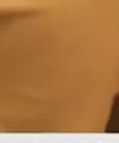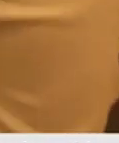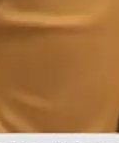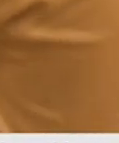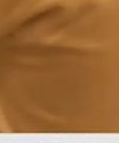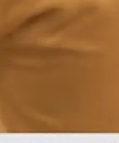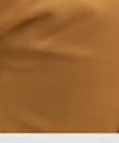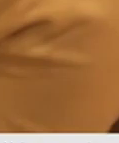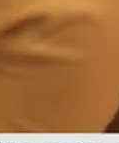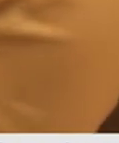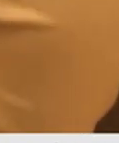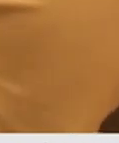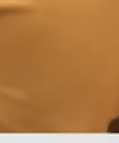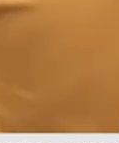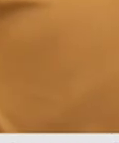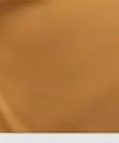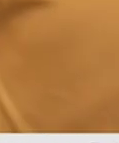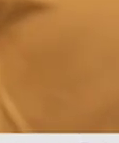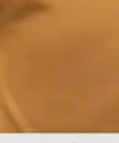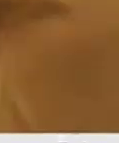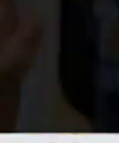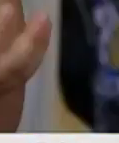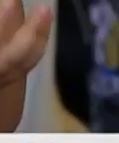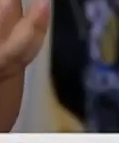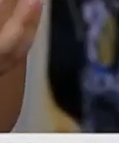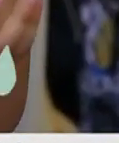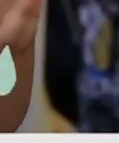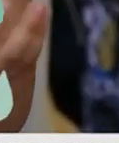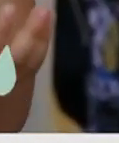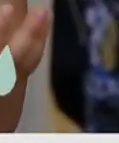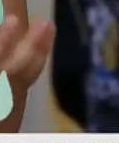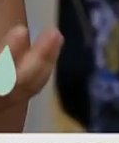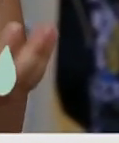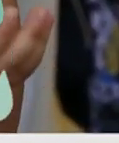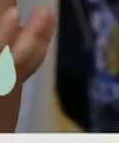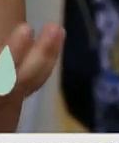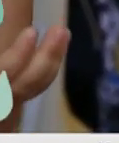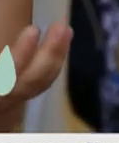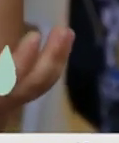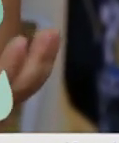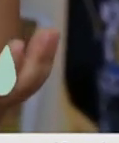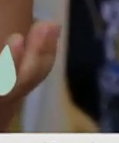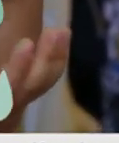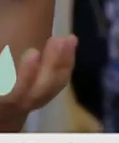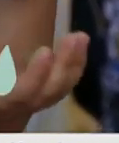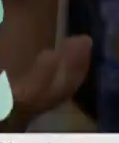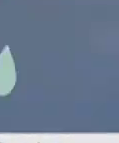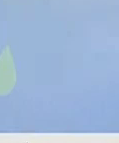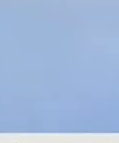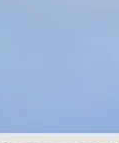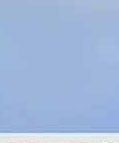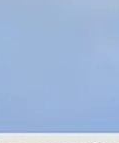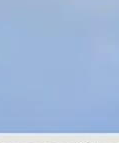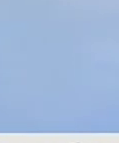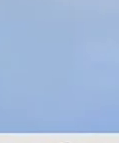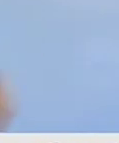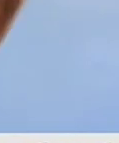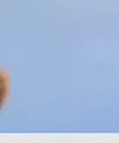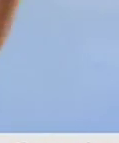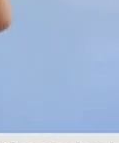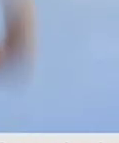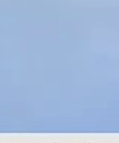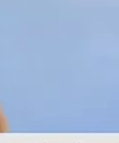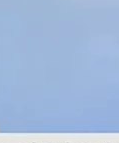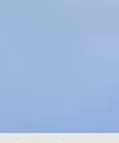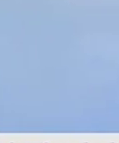con mucho jabón con agua y con mi gel bleh bleh bleh se va a sentir